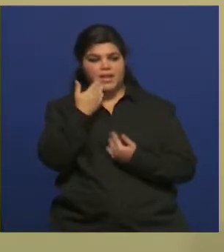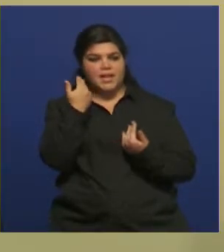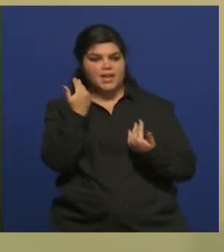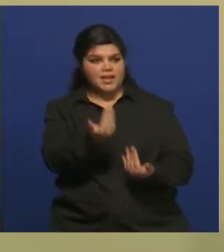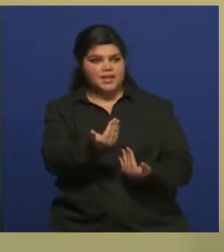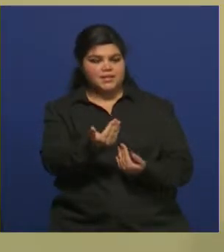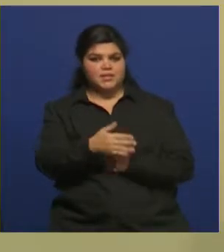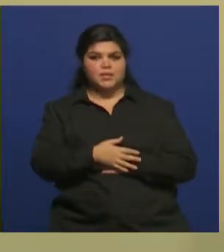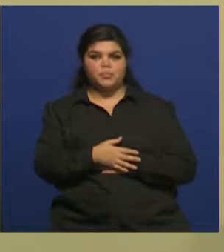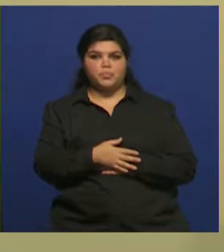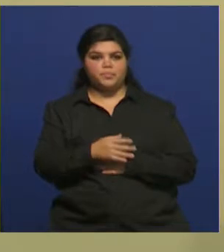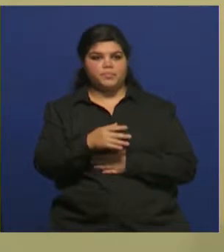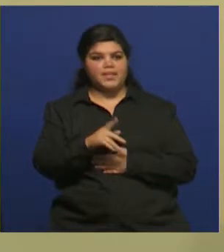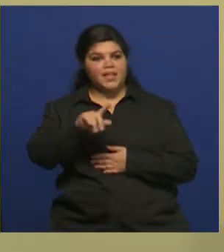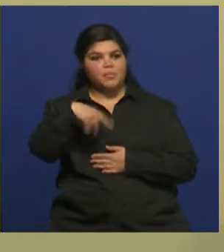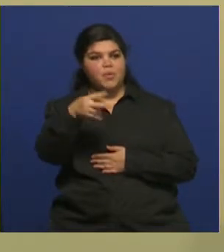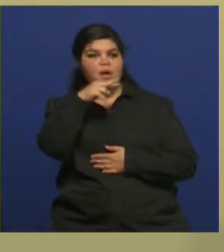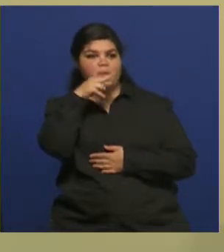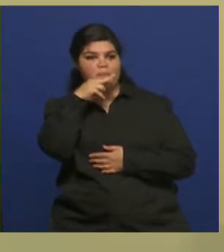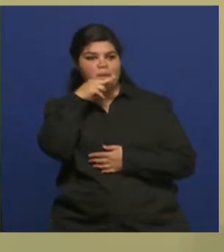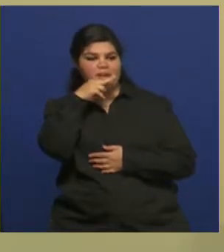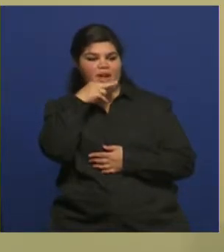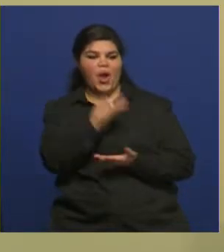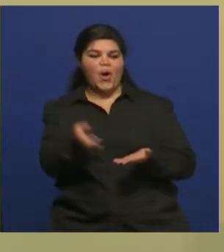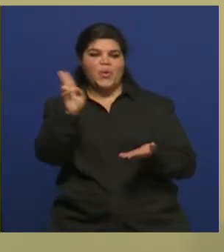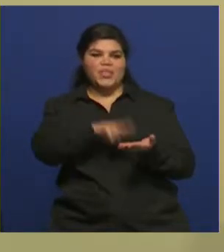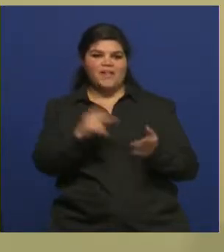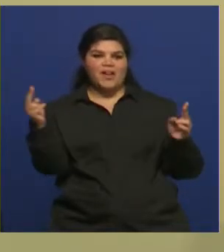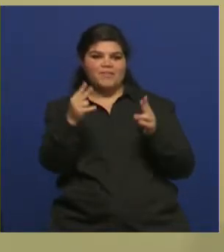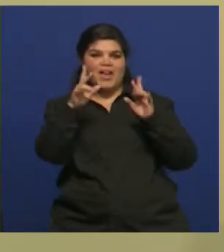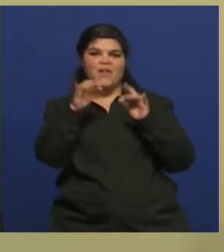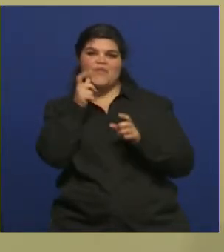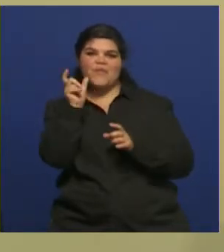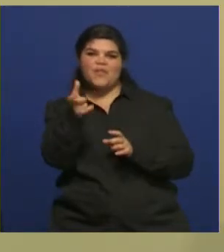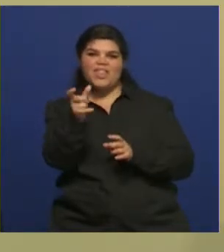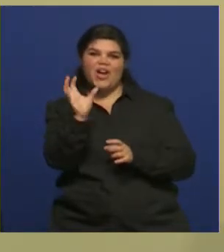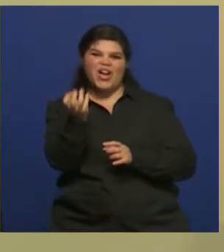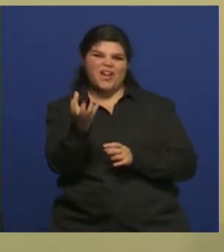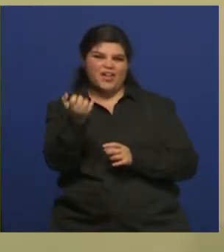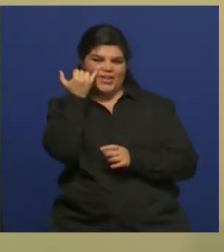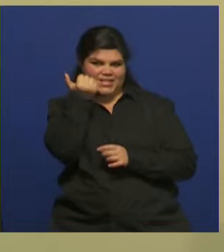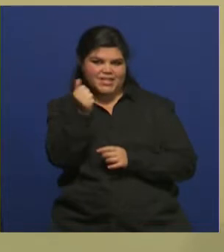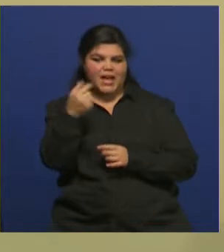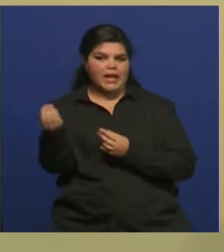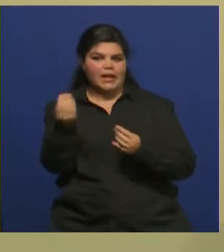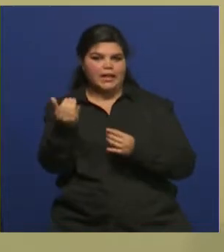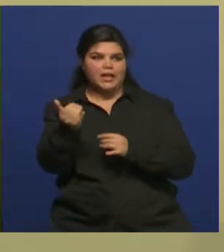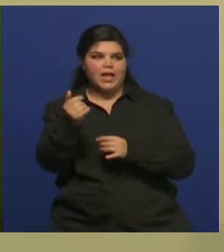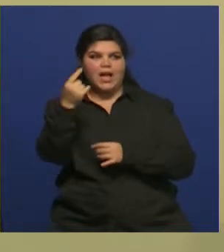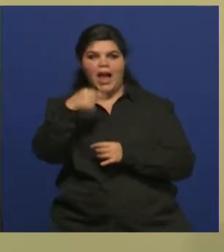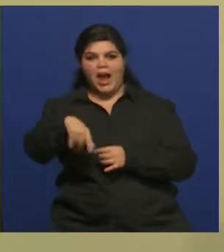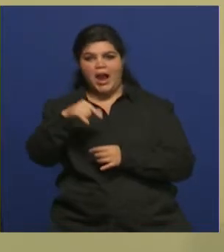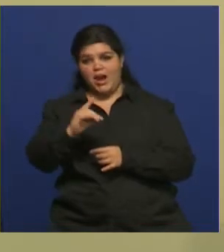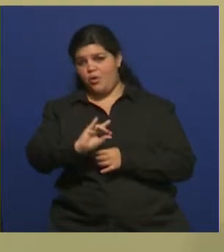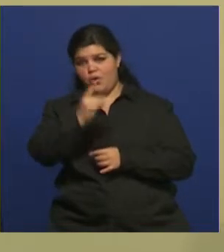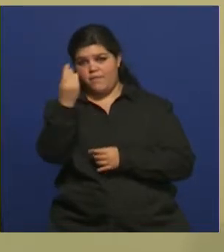Nos reencontramos virtualmente el viernes con Noticias Universitarias, que está, bueno, grabado toda la información de lo que pasa en esta casa de